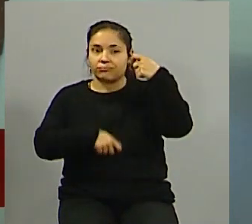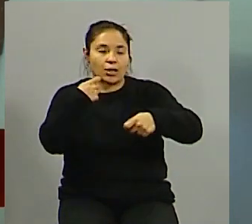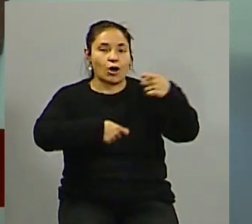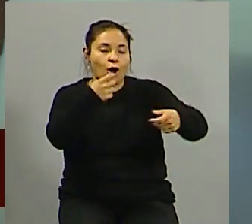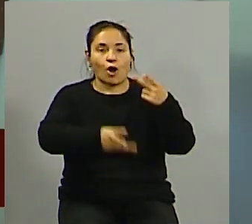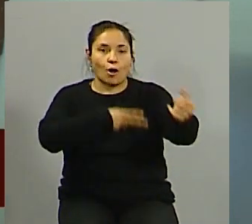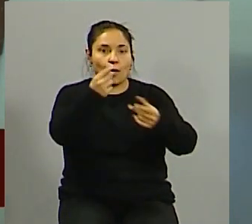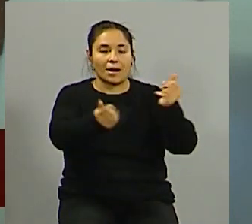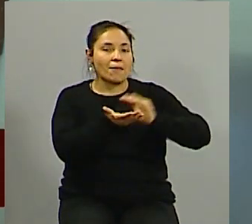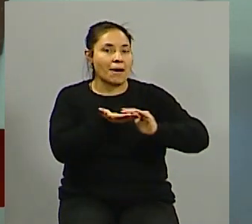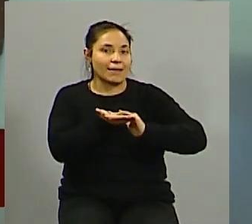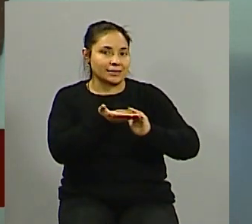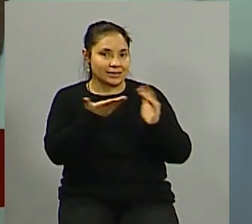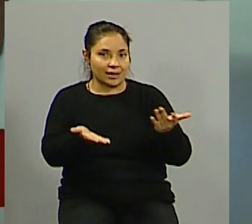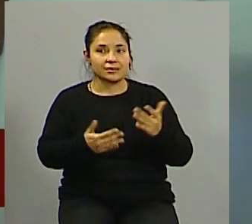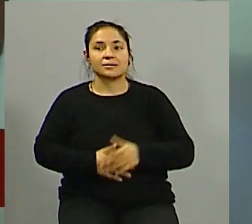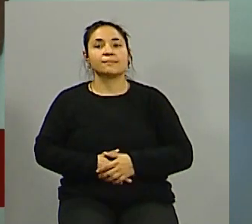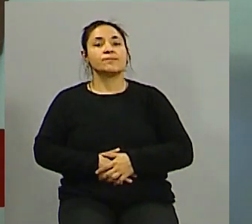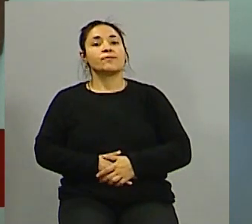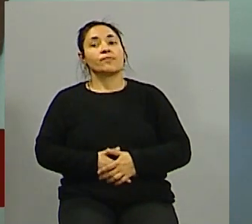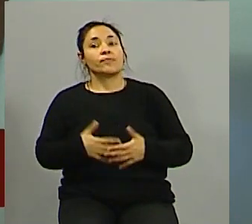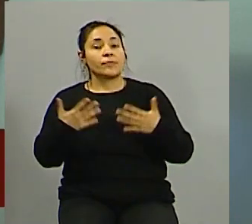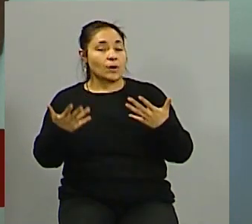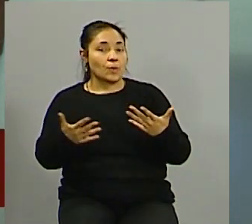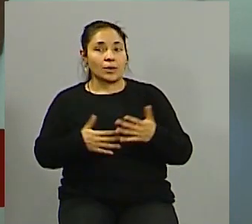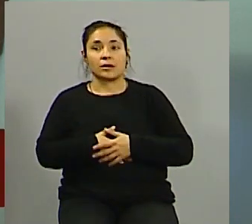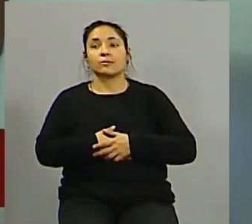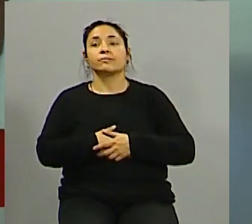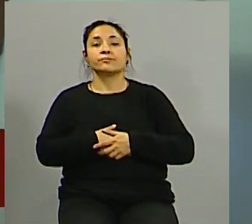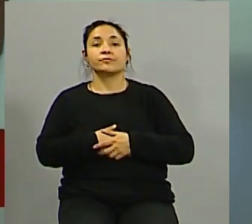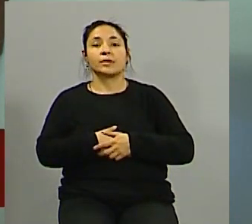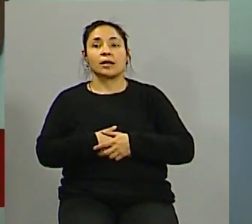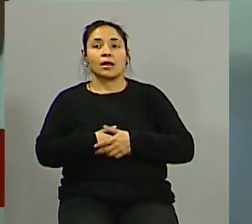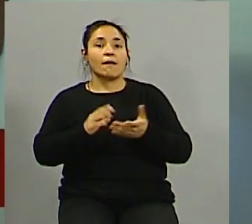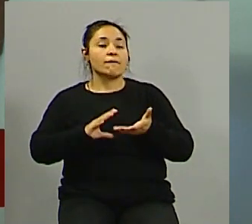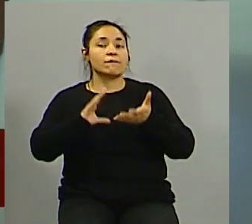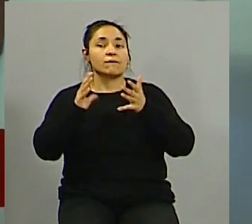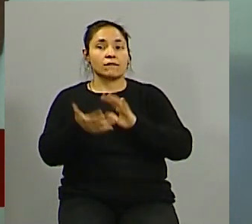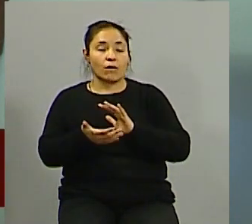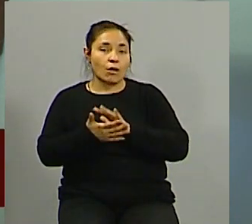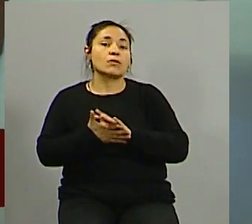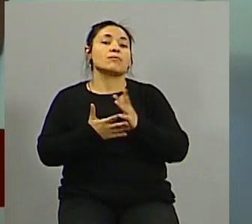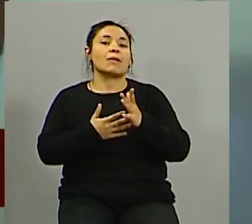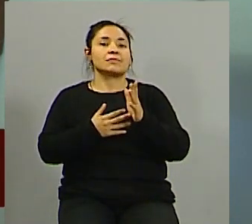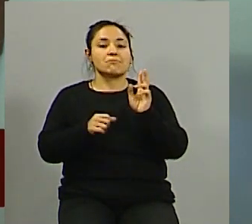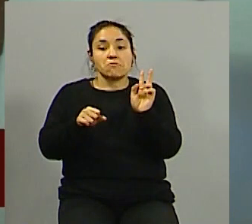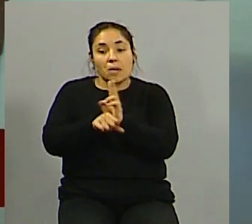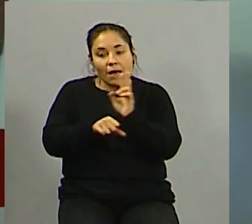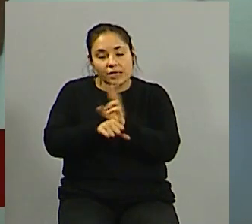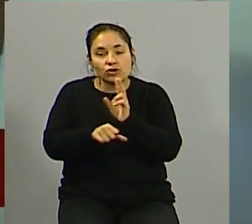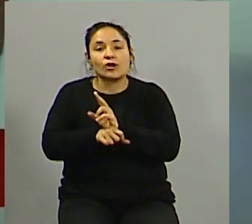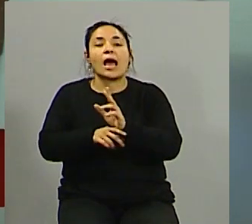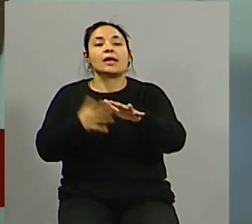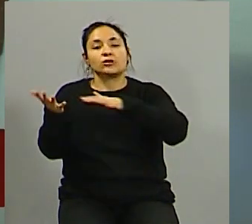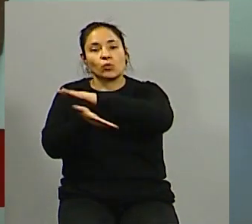las cuestiones mínimas y básicas. Pero bueno, a partir de eso se han desarrollado los sistemas previsionales en particular y de